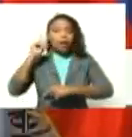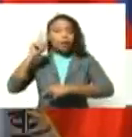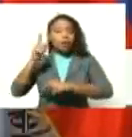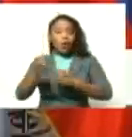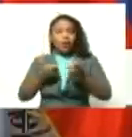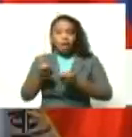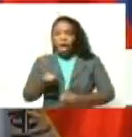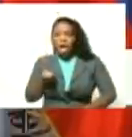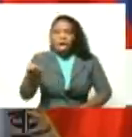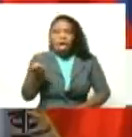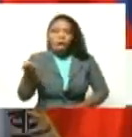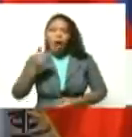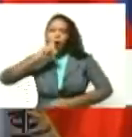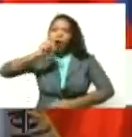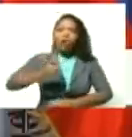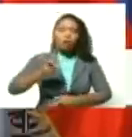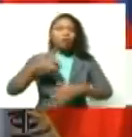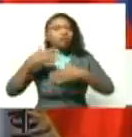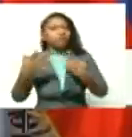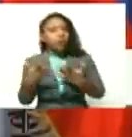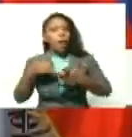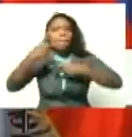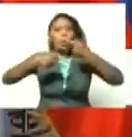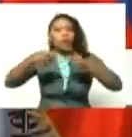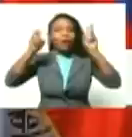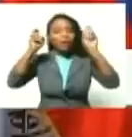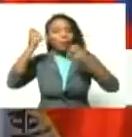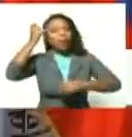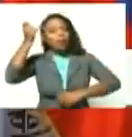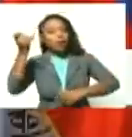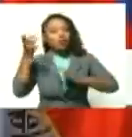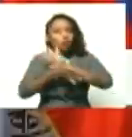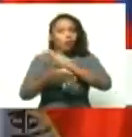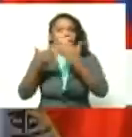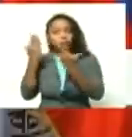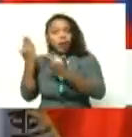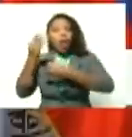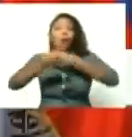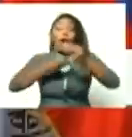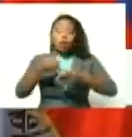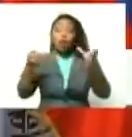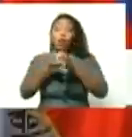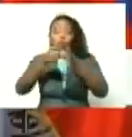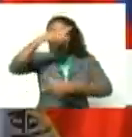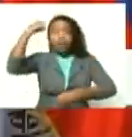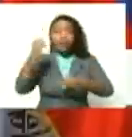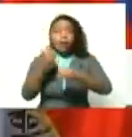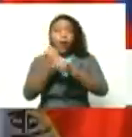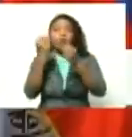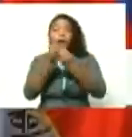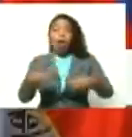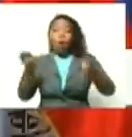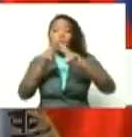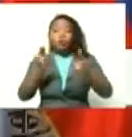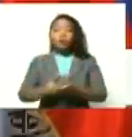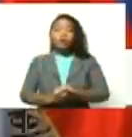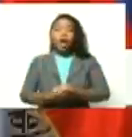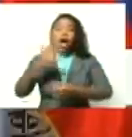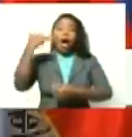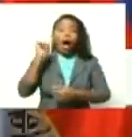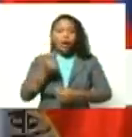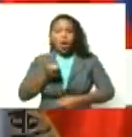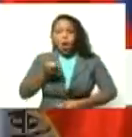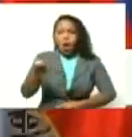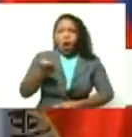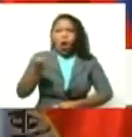instigación al odio por razón política e ideológica. Eso lo han hecho los grupos de trabajo de Naciones Unidas. Existe instigación al